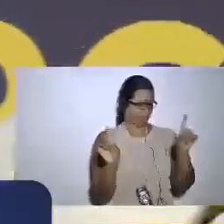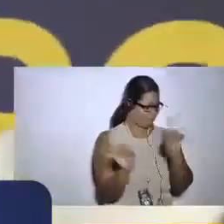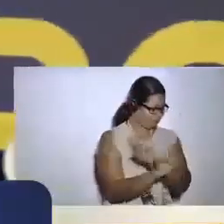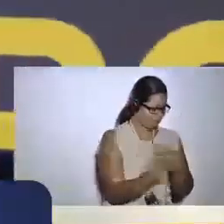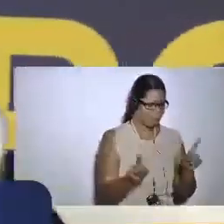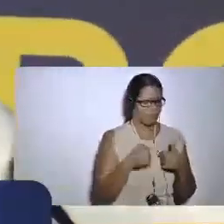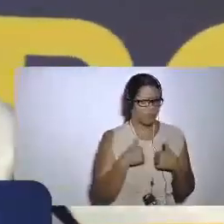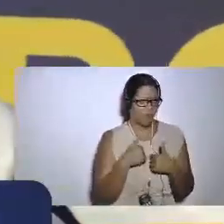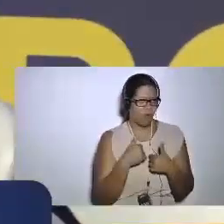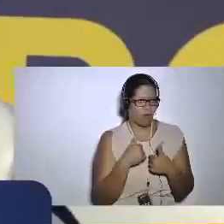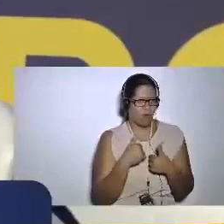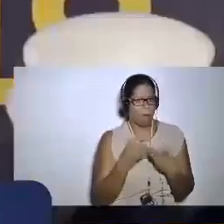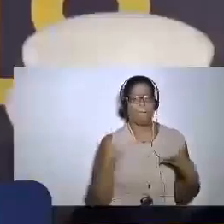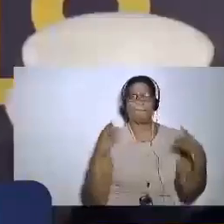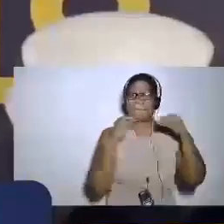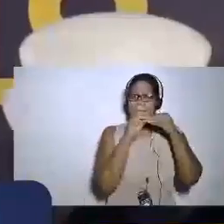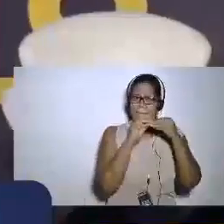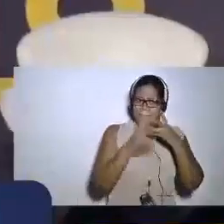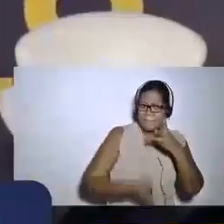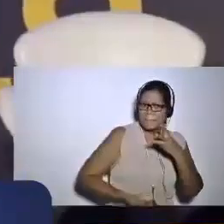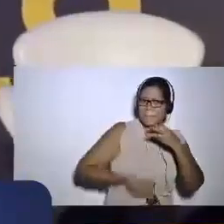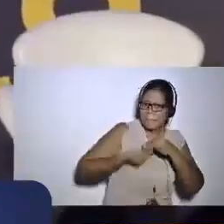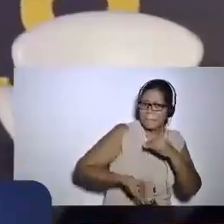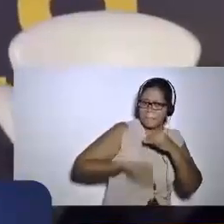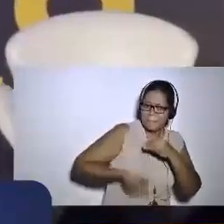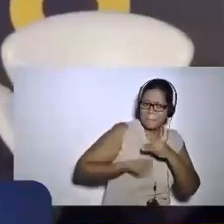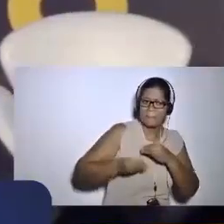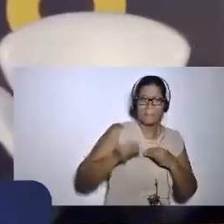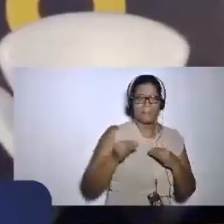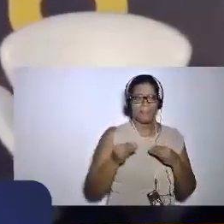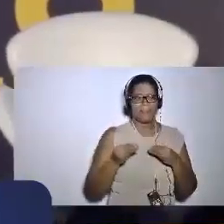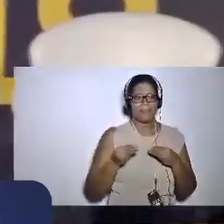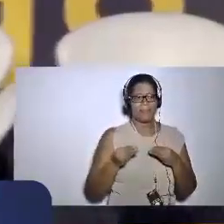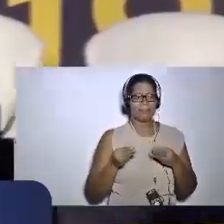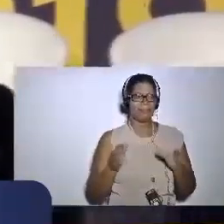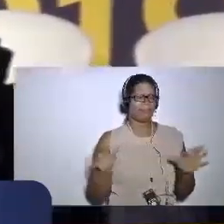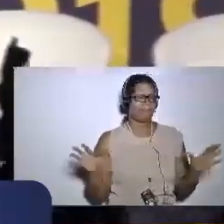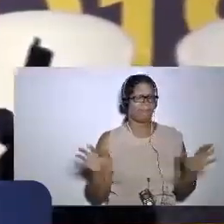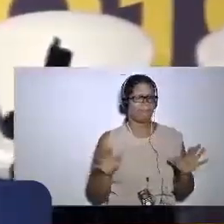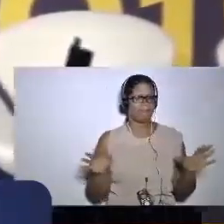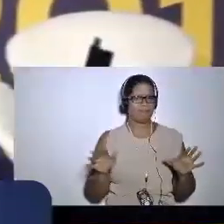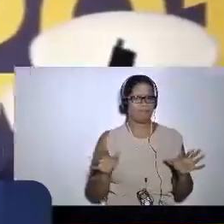a cerrar, no voy a hablar del...